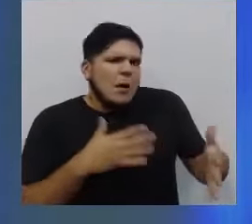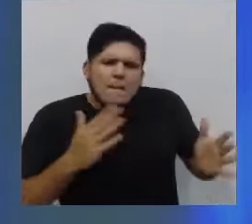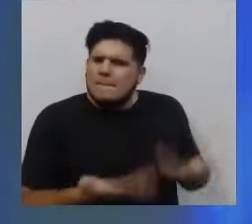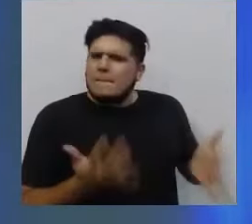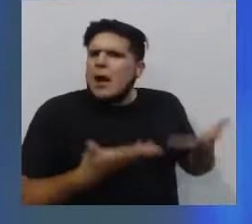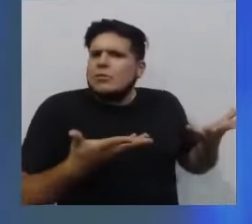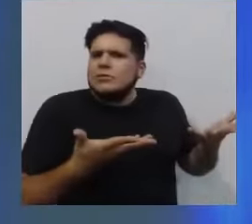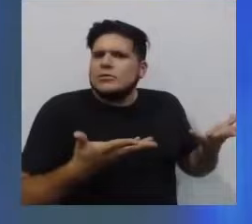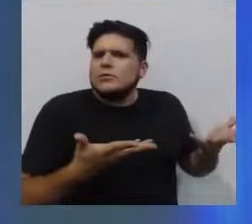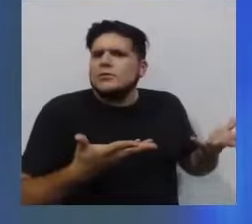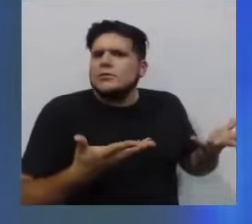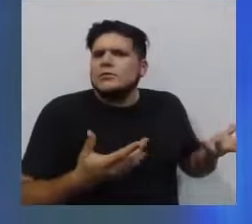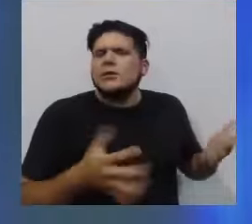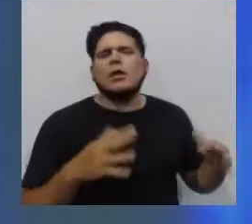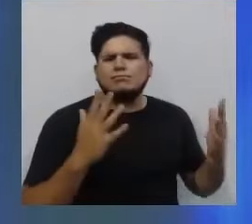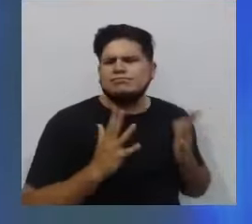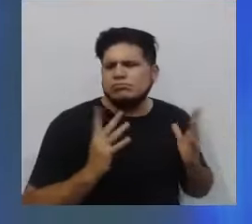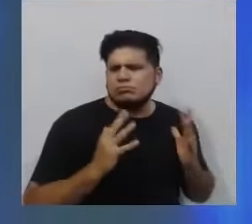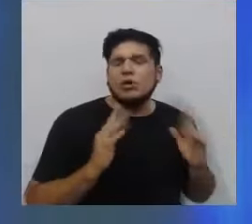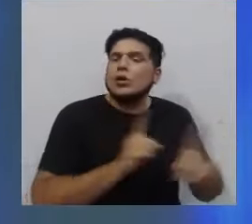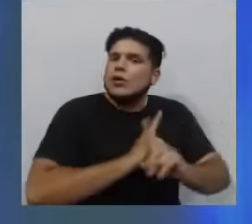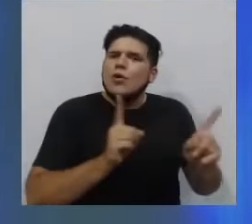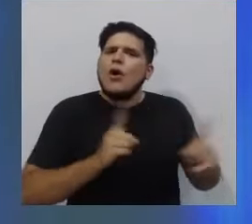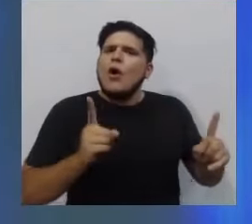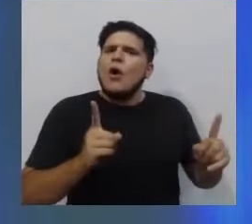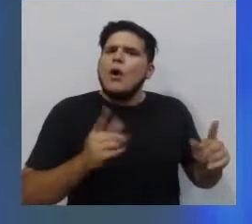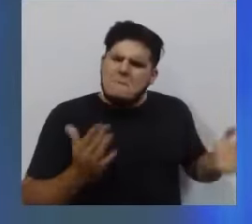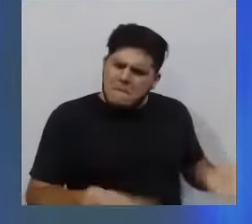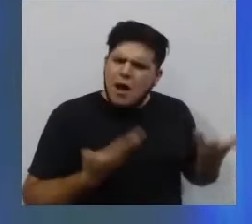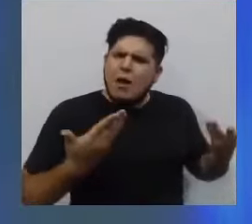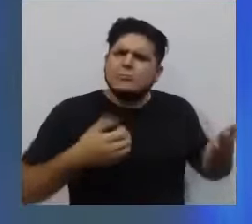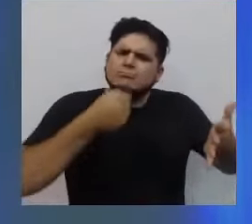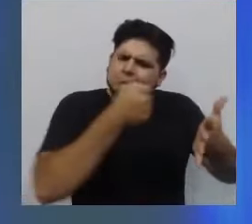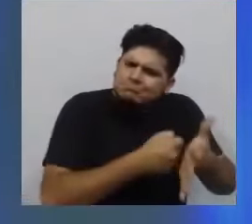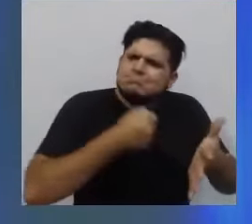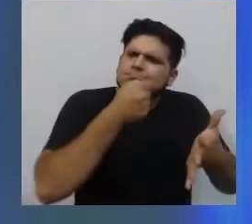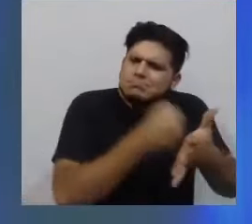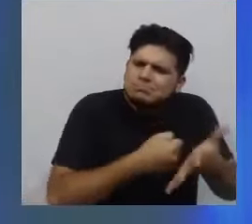pueblo no va a quedar aquí no vas a hacer vergüenza para el pueblo pero hay que estar allí